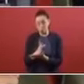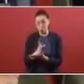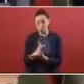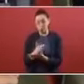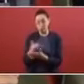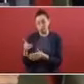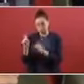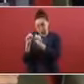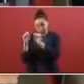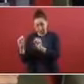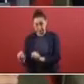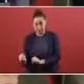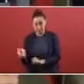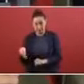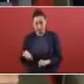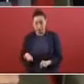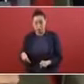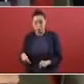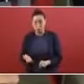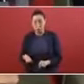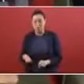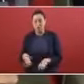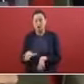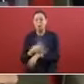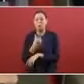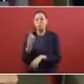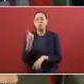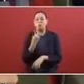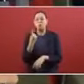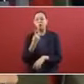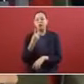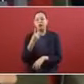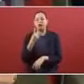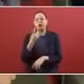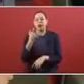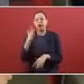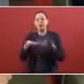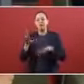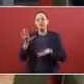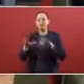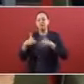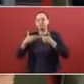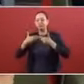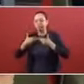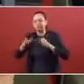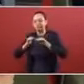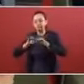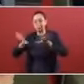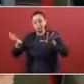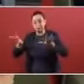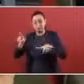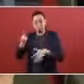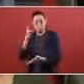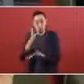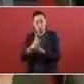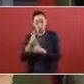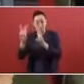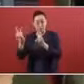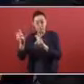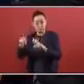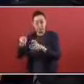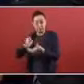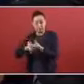con el sistema? Porque nos decían que había un fallo sobre la publicidad que se daba. ¿Esto tiene que ver nada más con el sistema?